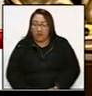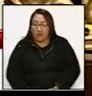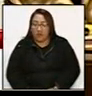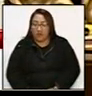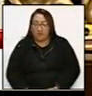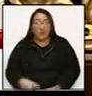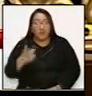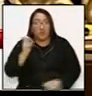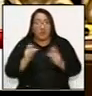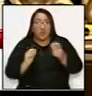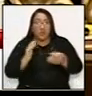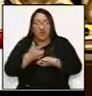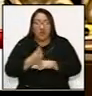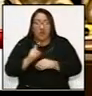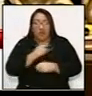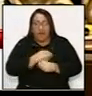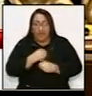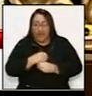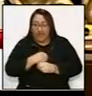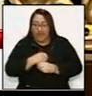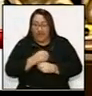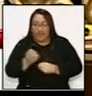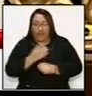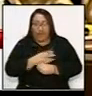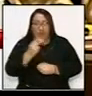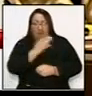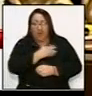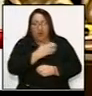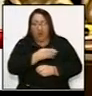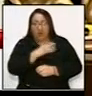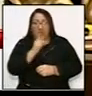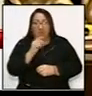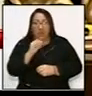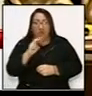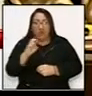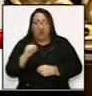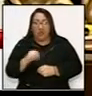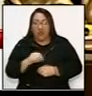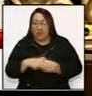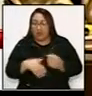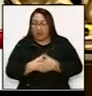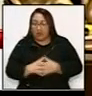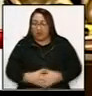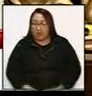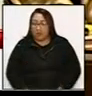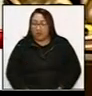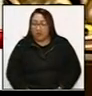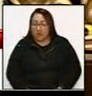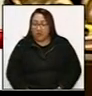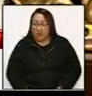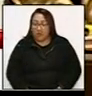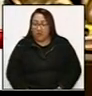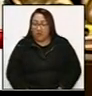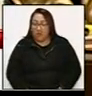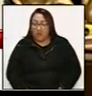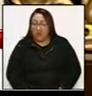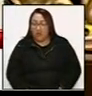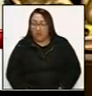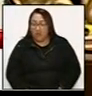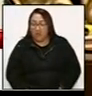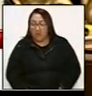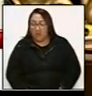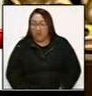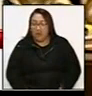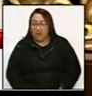involucradas en el tema, desde el ministro, el comandante general, el jefe de la división y los seis entre oficiales y